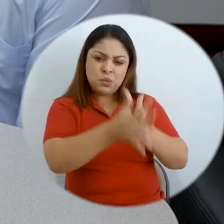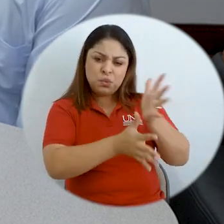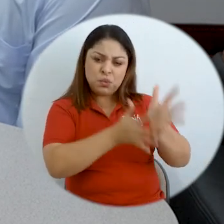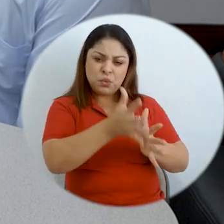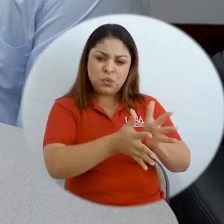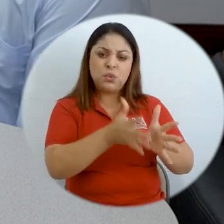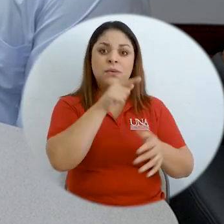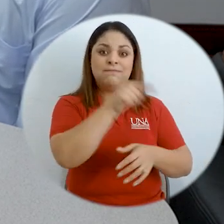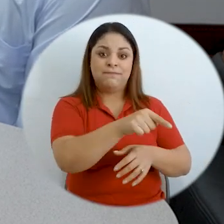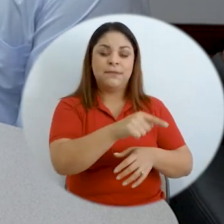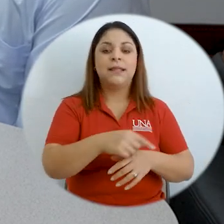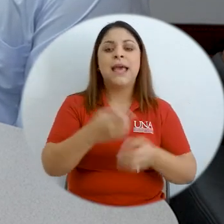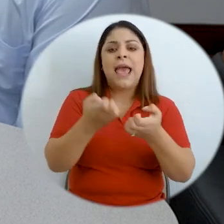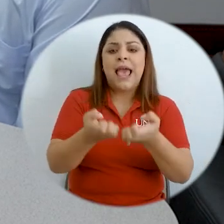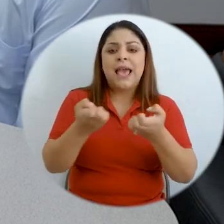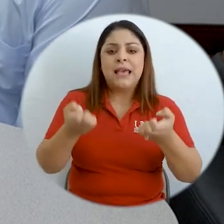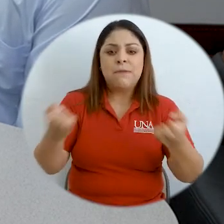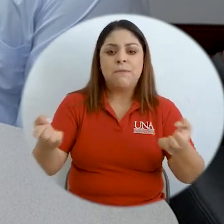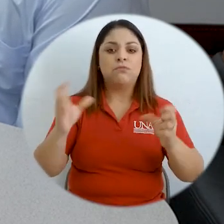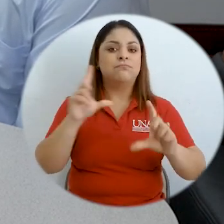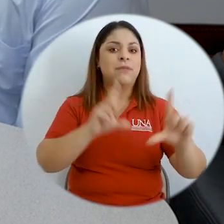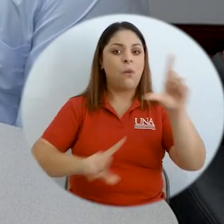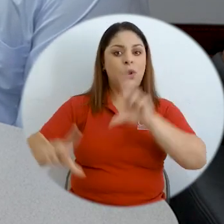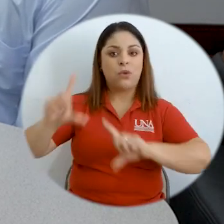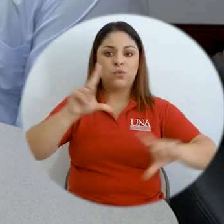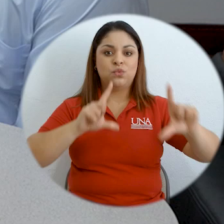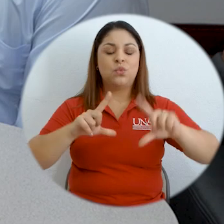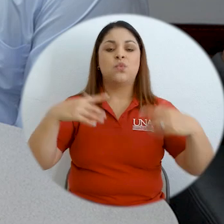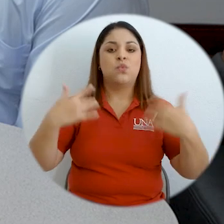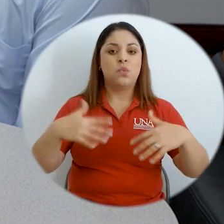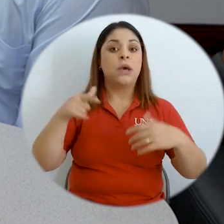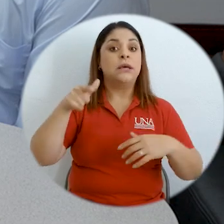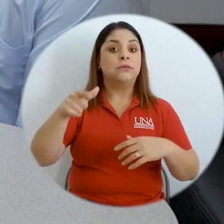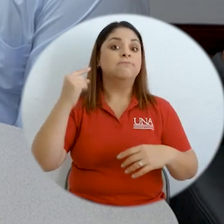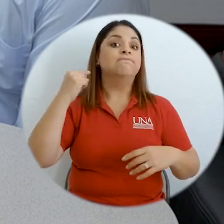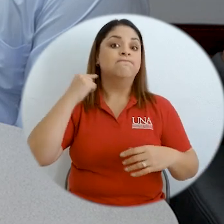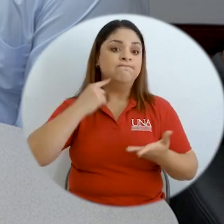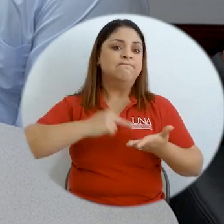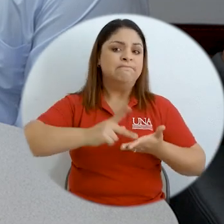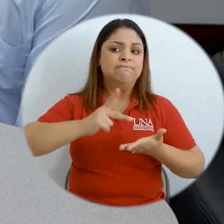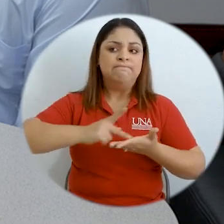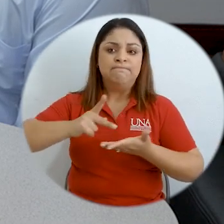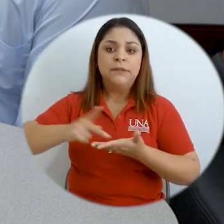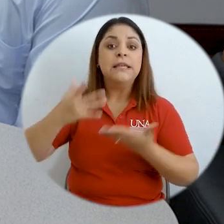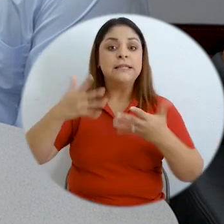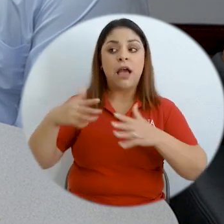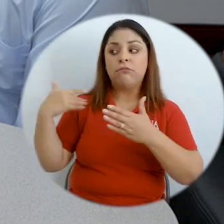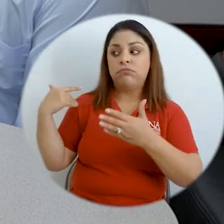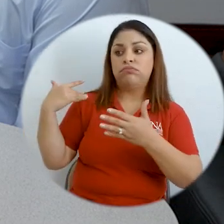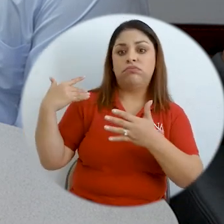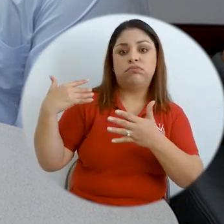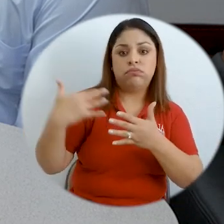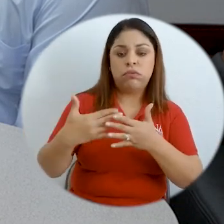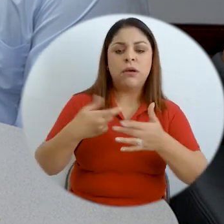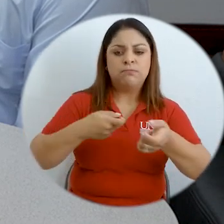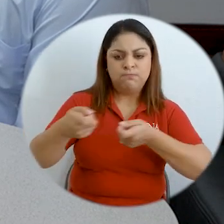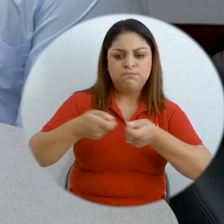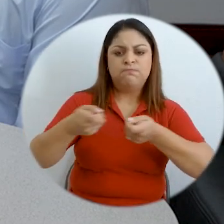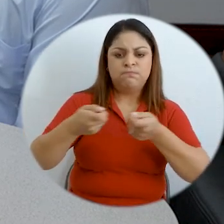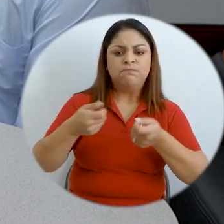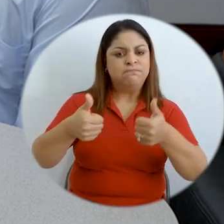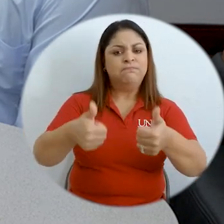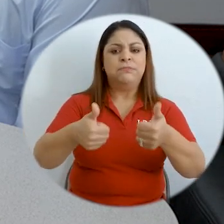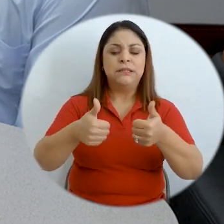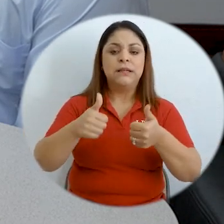laboratorios, equipamiento de los laboratorios, todo eso tiene también una gran inversión y la hemos podido venir gestionando también en